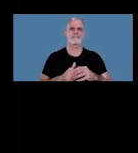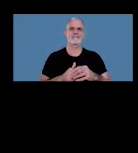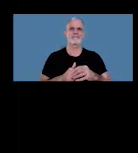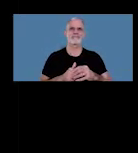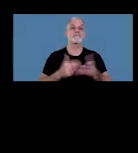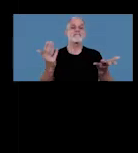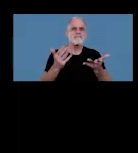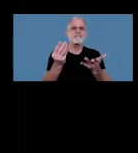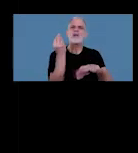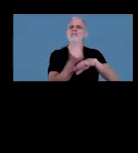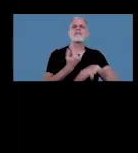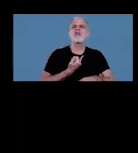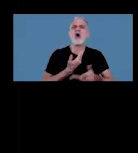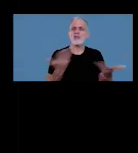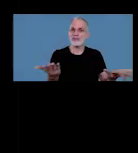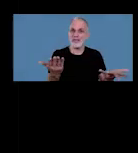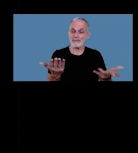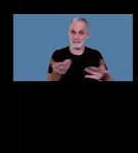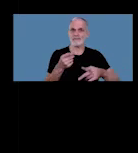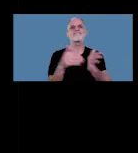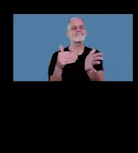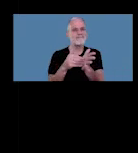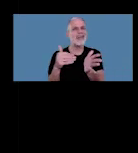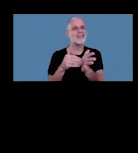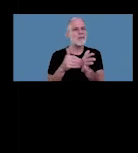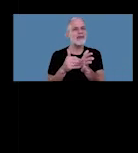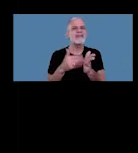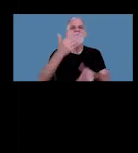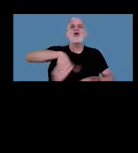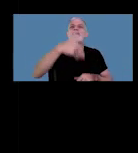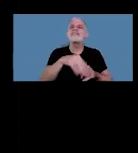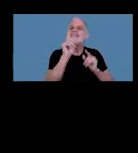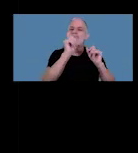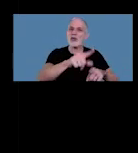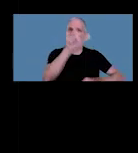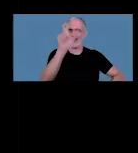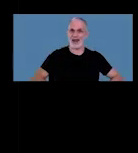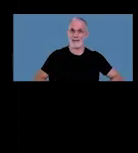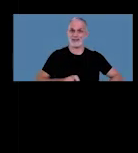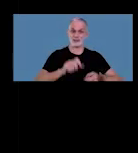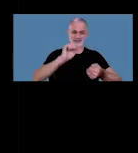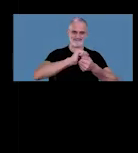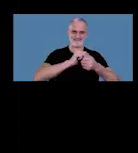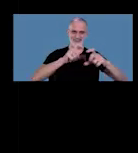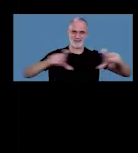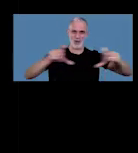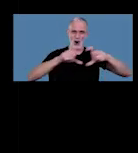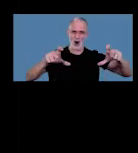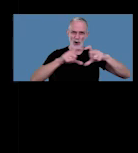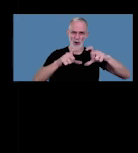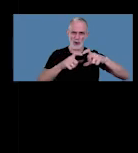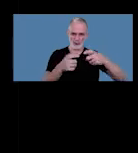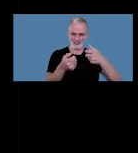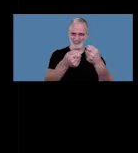La radicación del bien va a depender del domicilio de quien emita esos títulos, esas